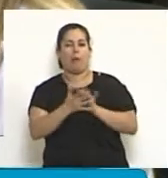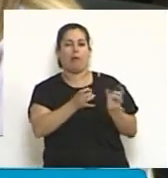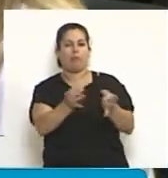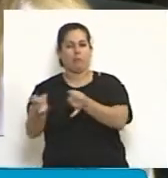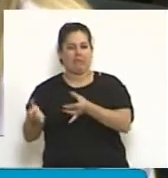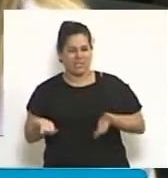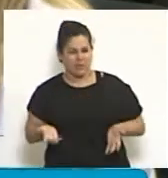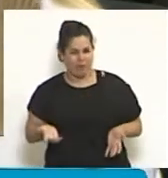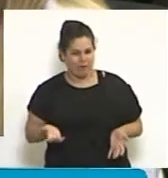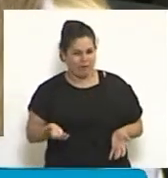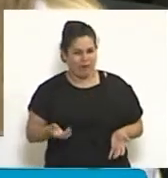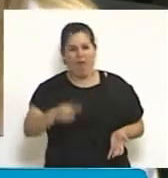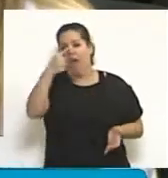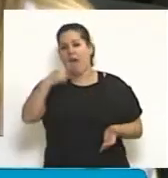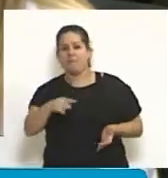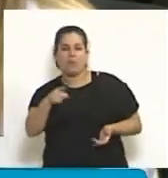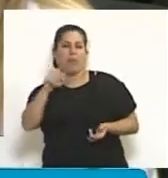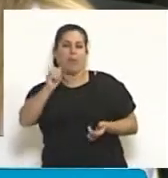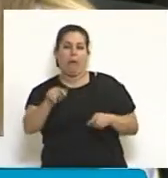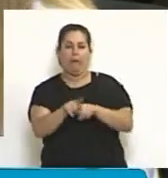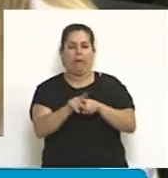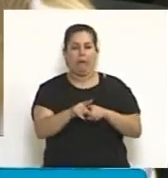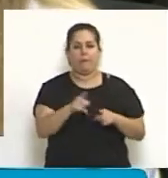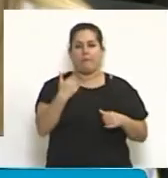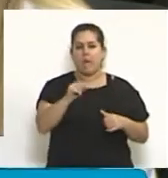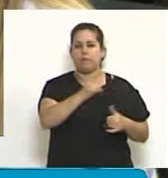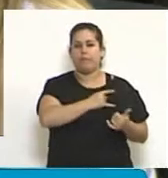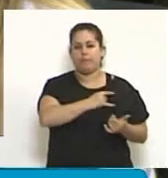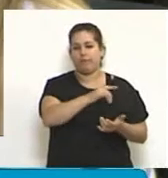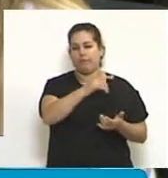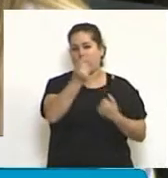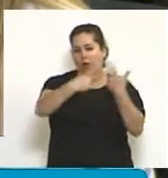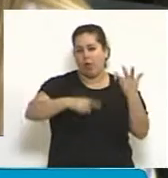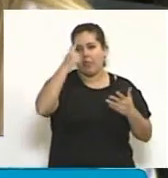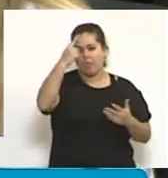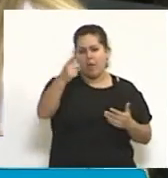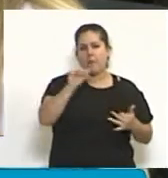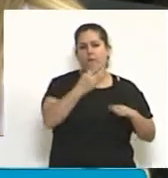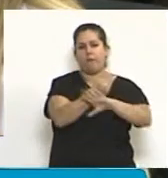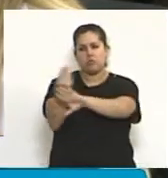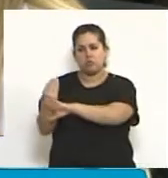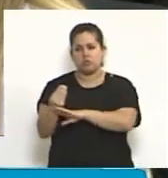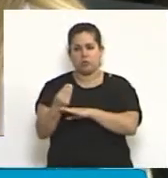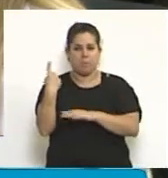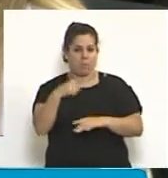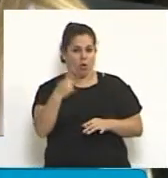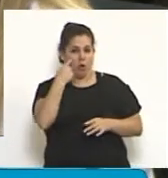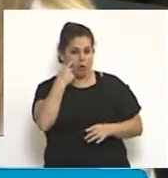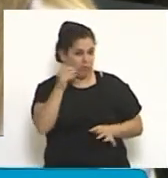Público Fiscal, convalidemos prácticas discrecionales, más facultades, más delegación de funciones, menos